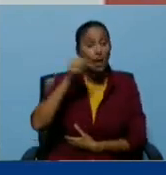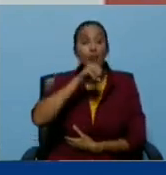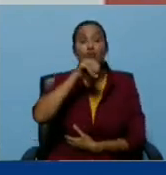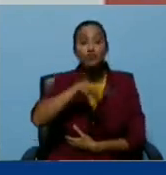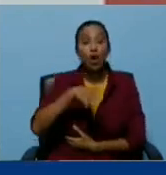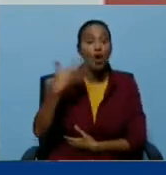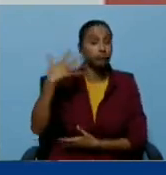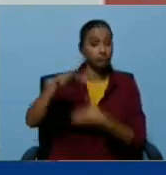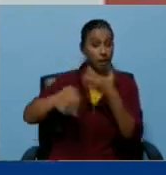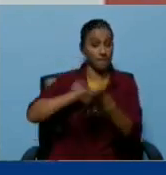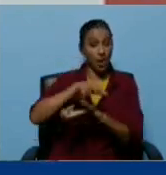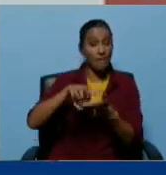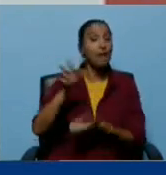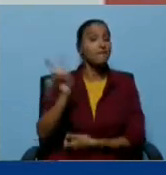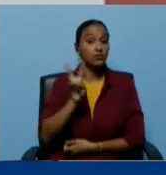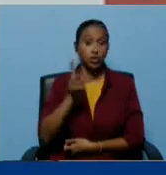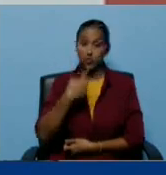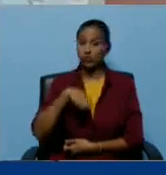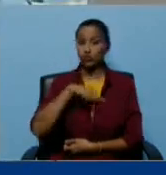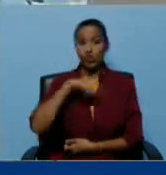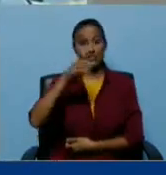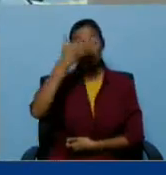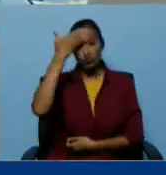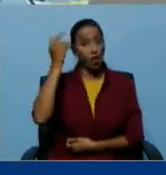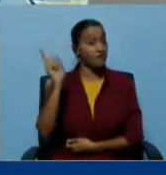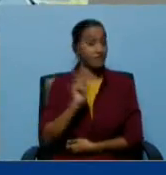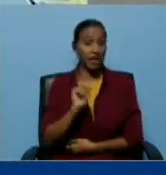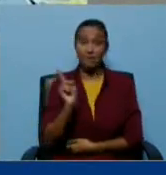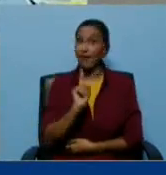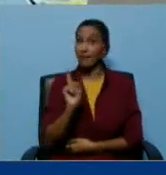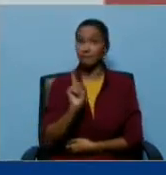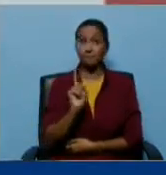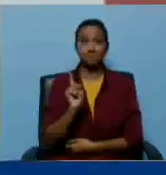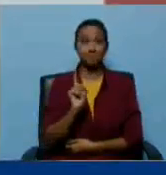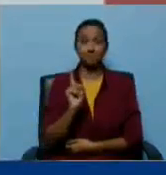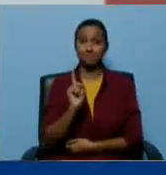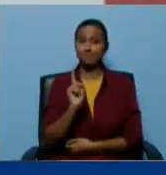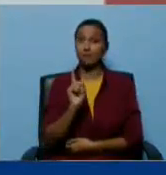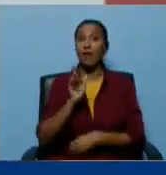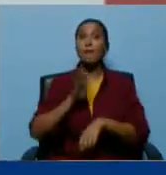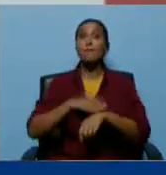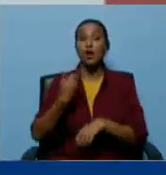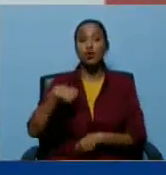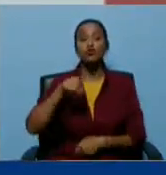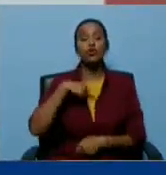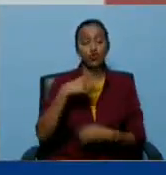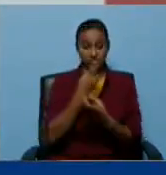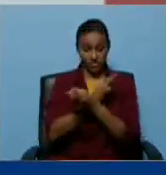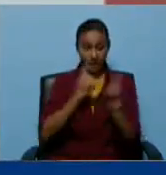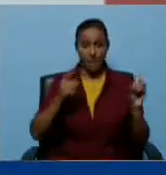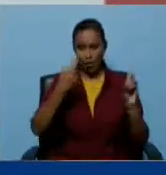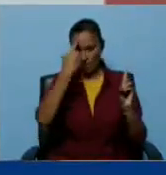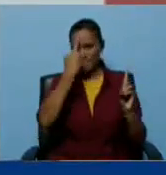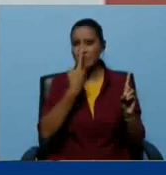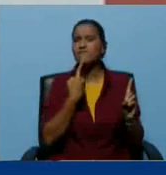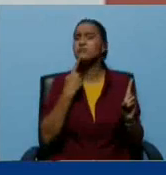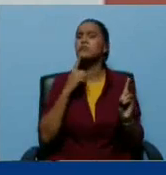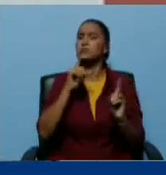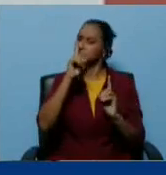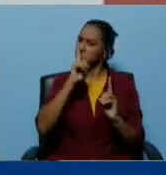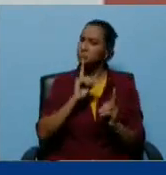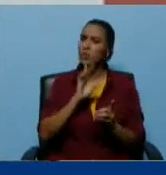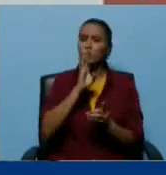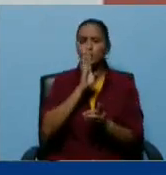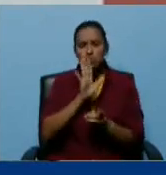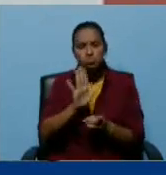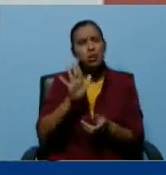Nosotros no nos hemos olvidado de eso. Una cosa es que seamos demócratas tolerantes y otra cosa es que nos olvidemos desde dónde